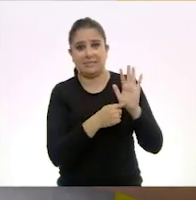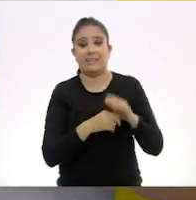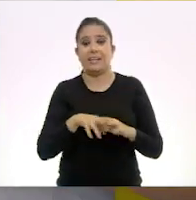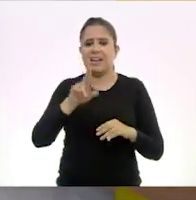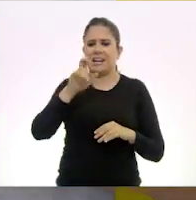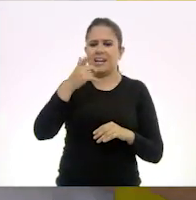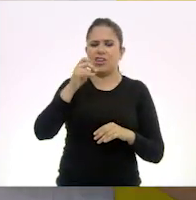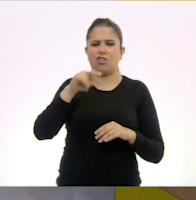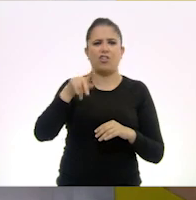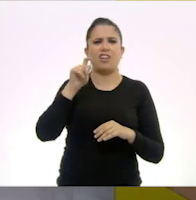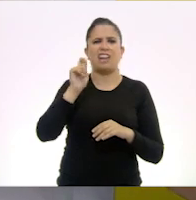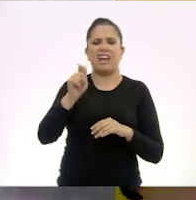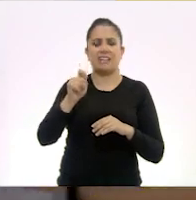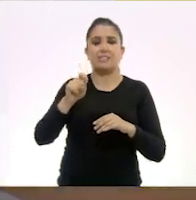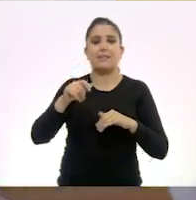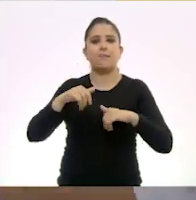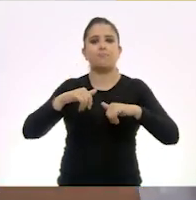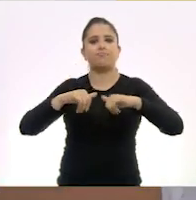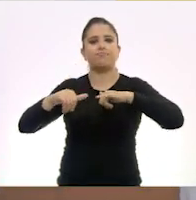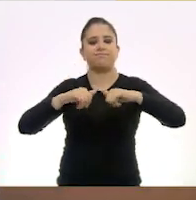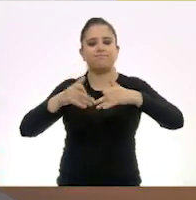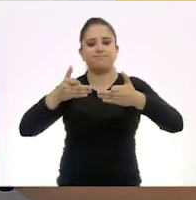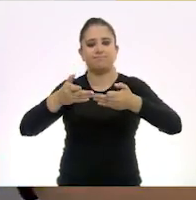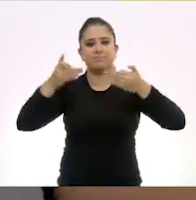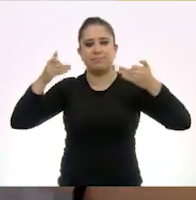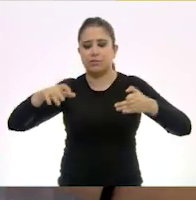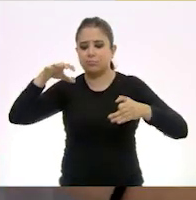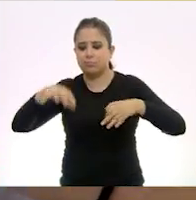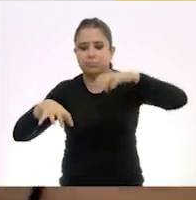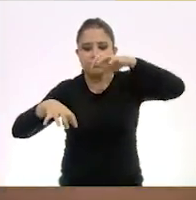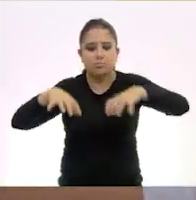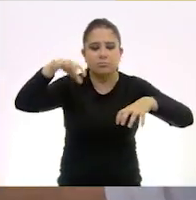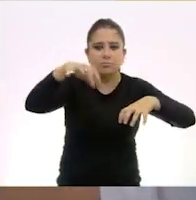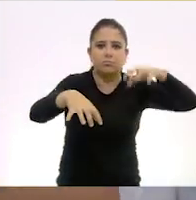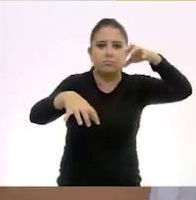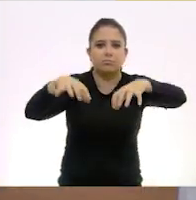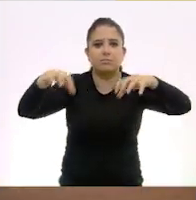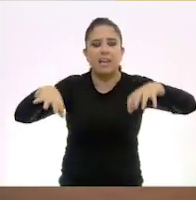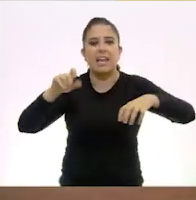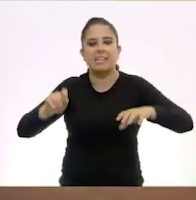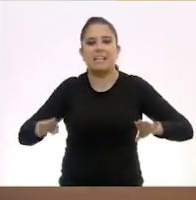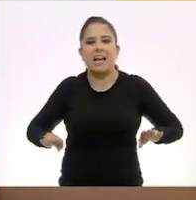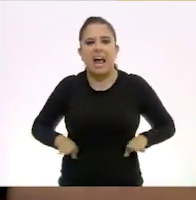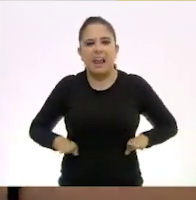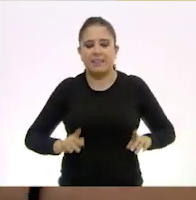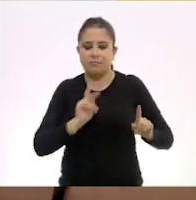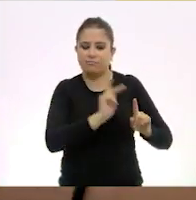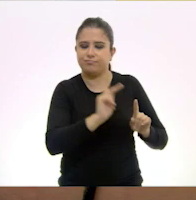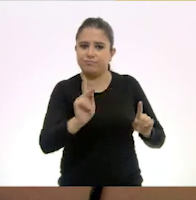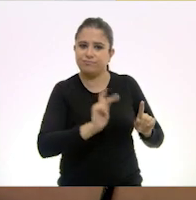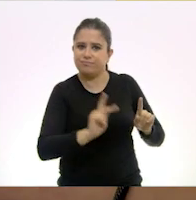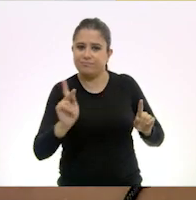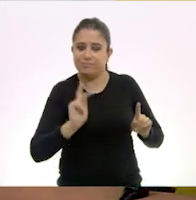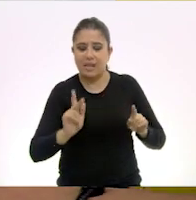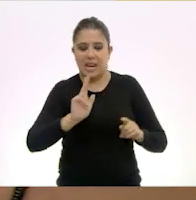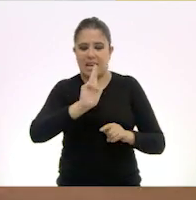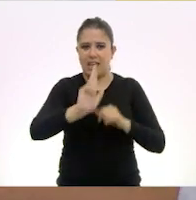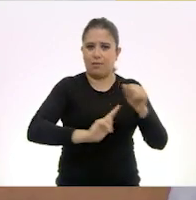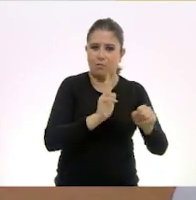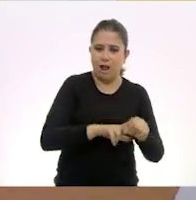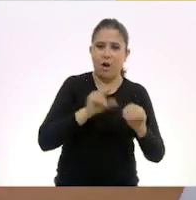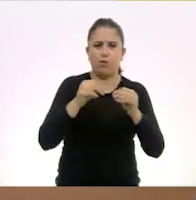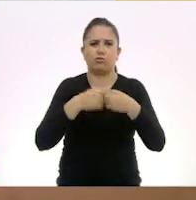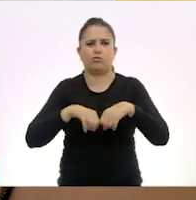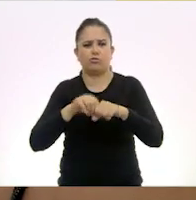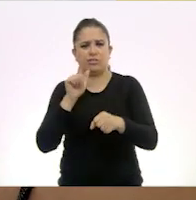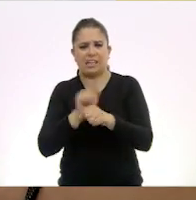región es un espacio de territorio del país que tiene características semejantes, ya sean naturales o